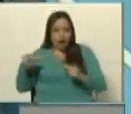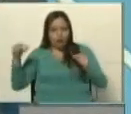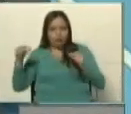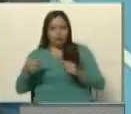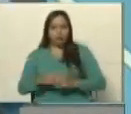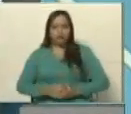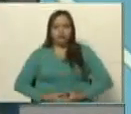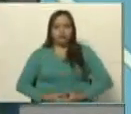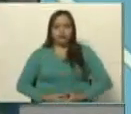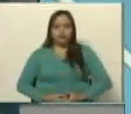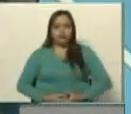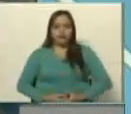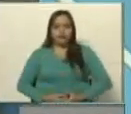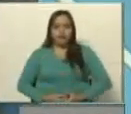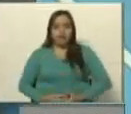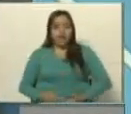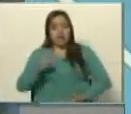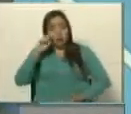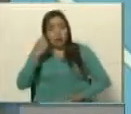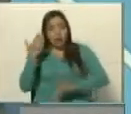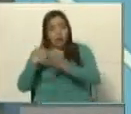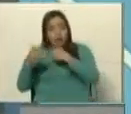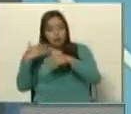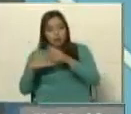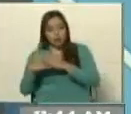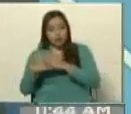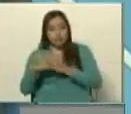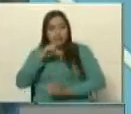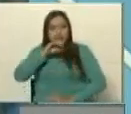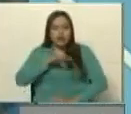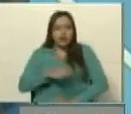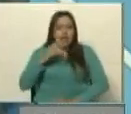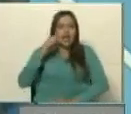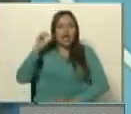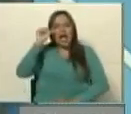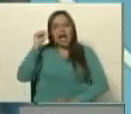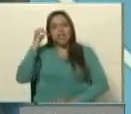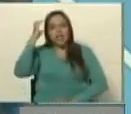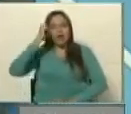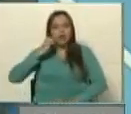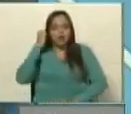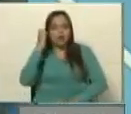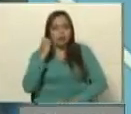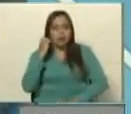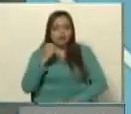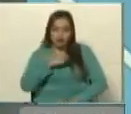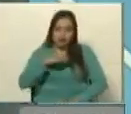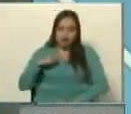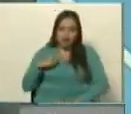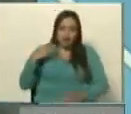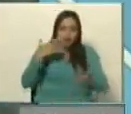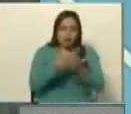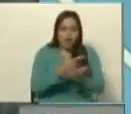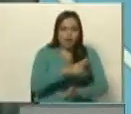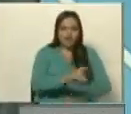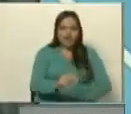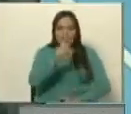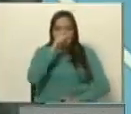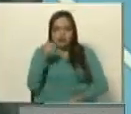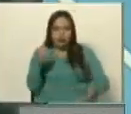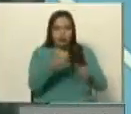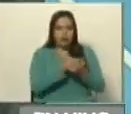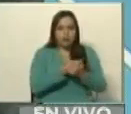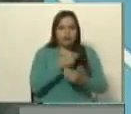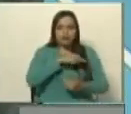aquel acontecimiento histórico universal o mundial en Asia y en Europa, y el nuestro hace 20 años de golpe de Estado,